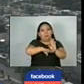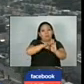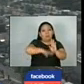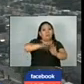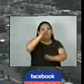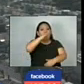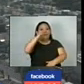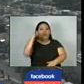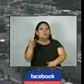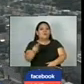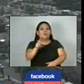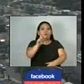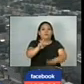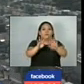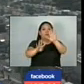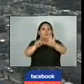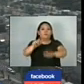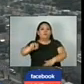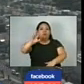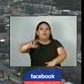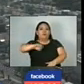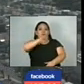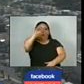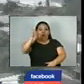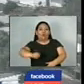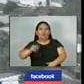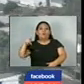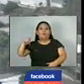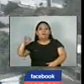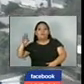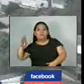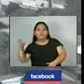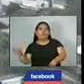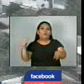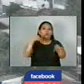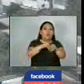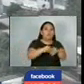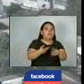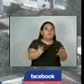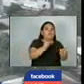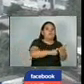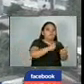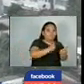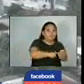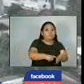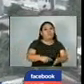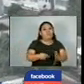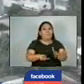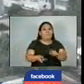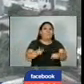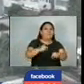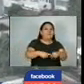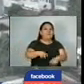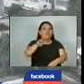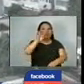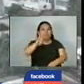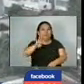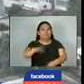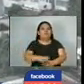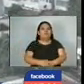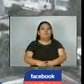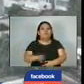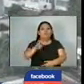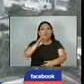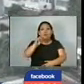baja destinaron cerca del 19.3% de los ingresos públicos al servicio de la deuda, cuatro veces más que en 2012.